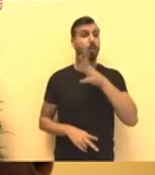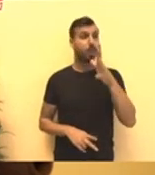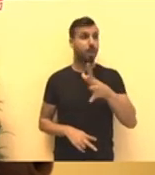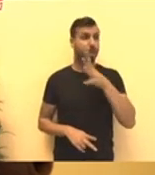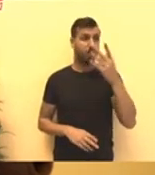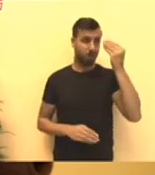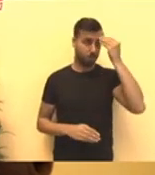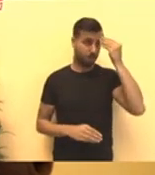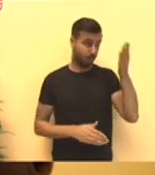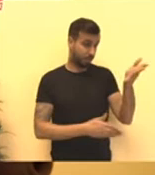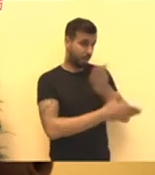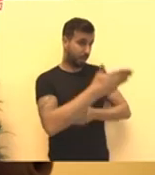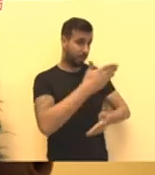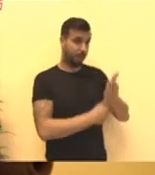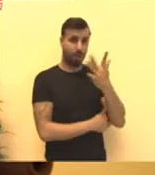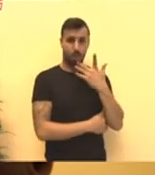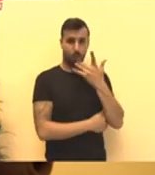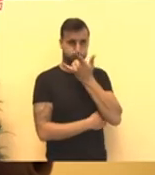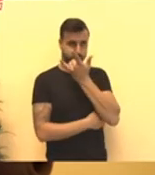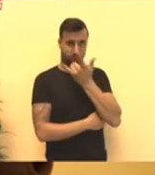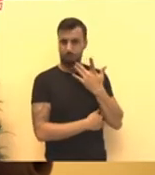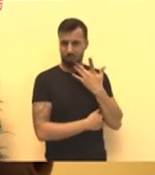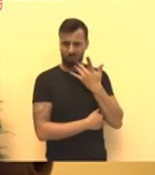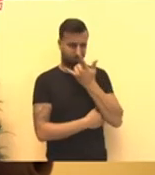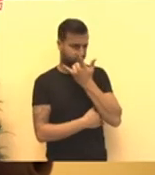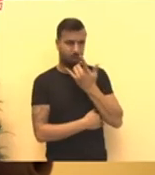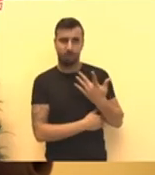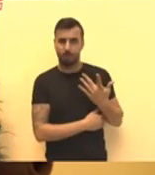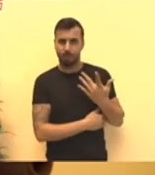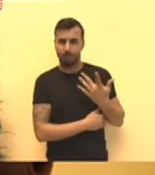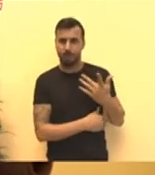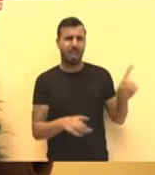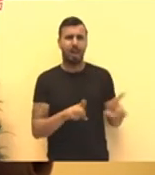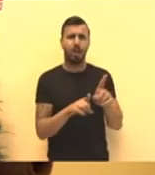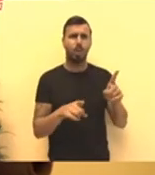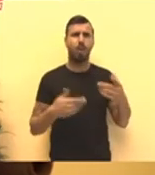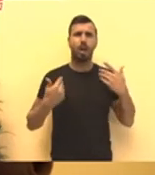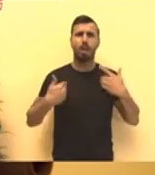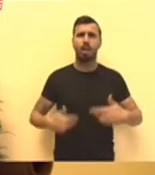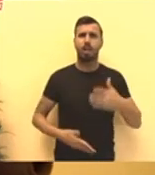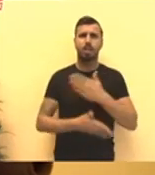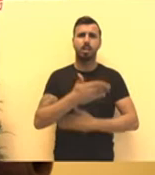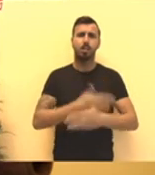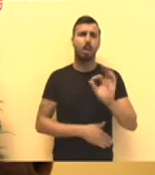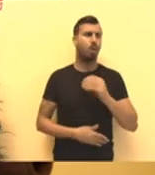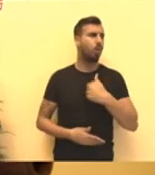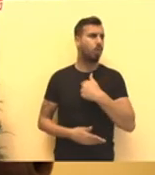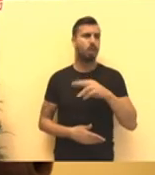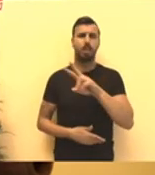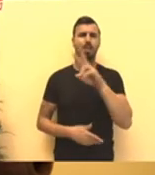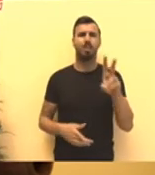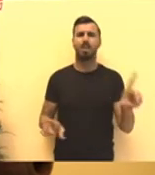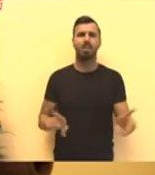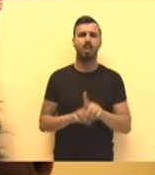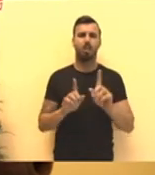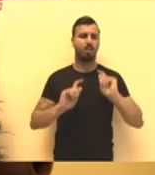una subnormal. Daba igual el tipo de diversidad funcional que tuvieras, aunque te faltara un dedo.